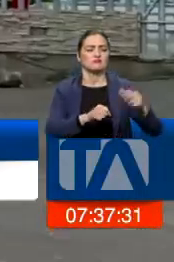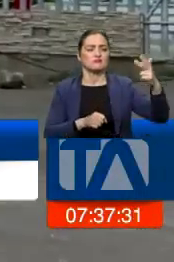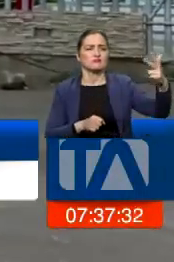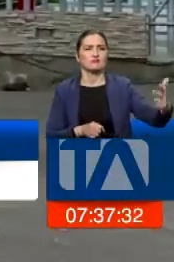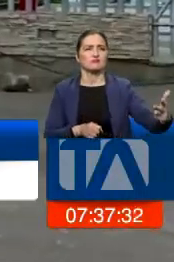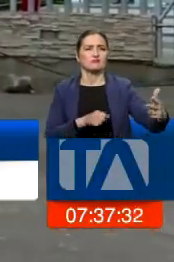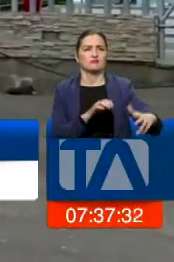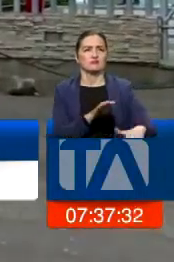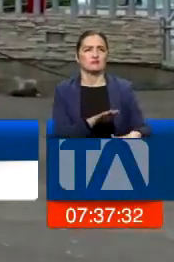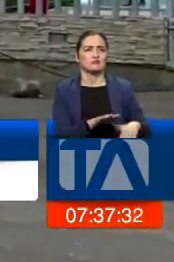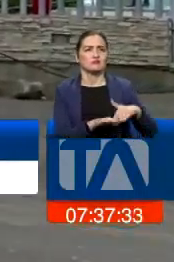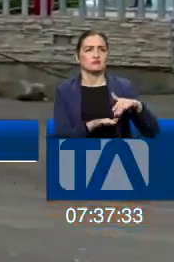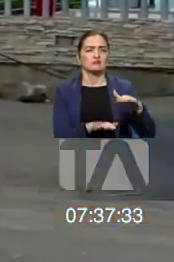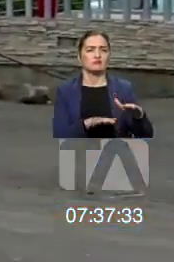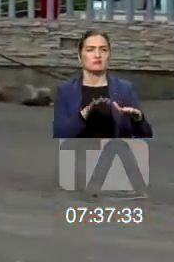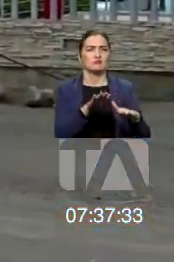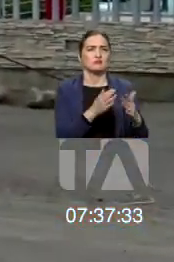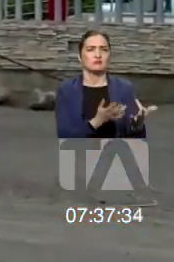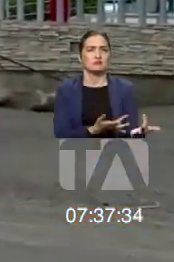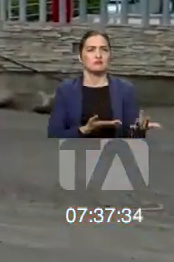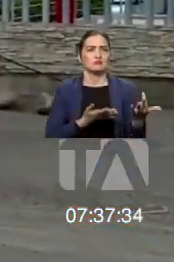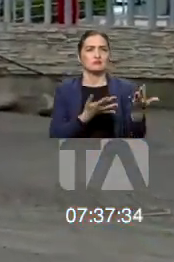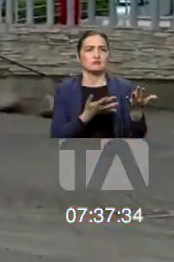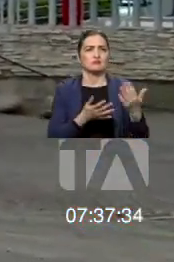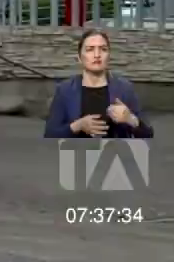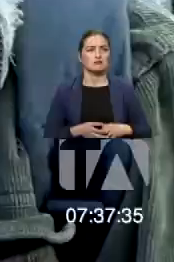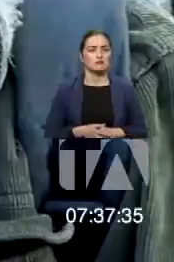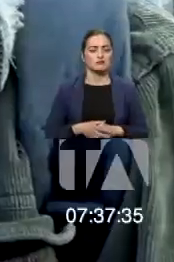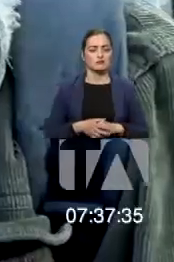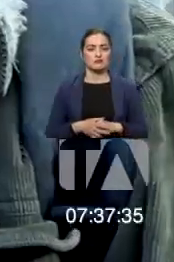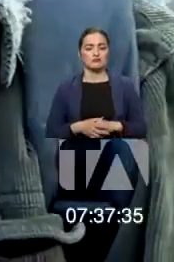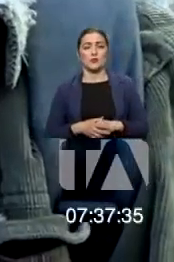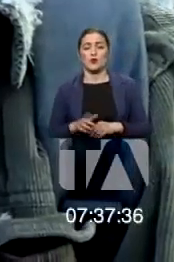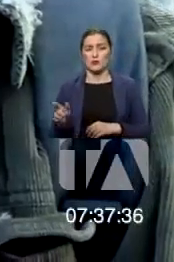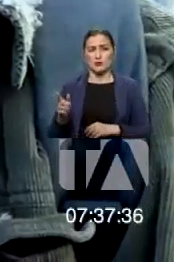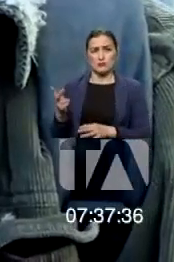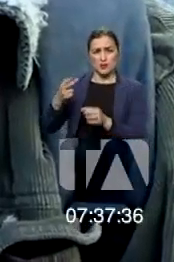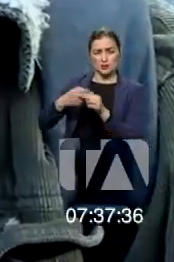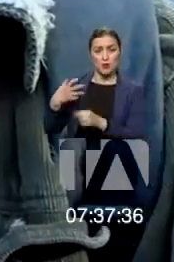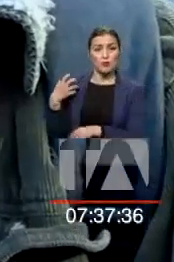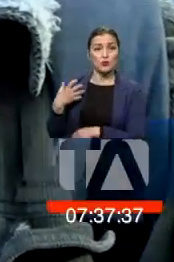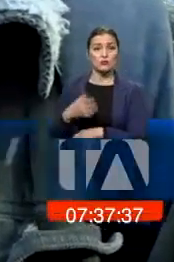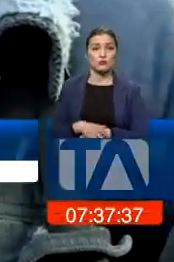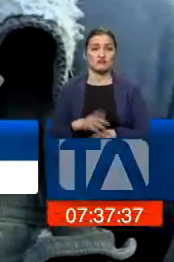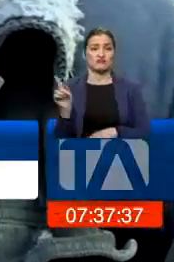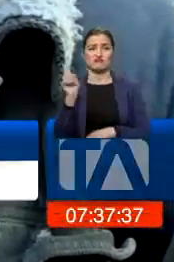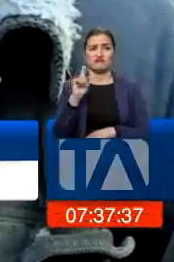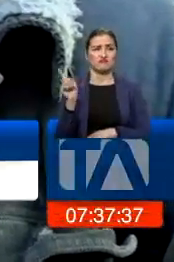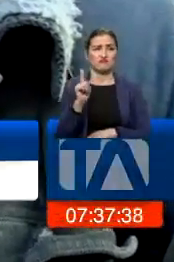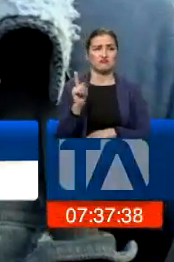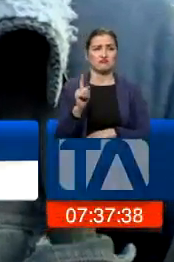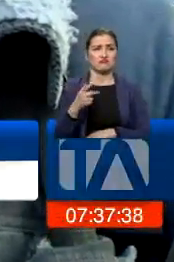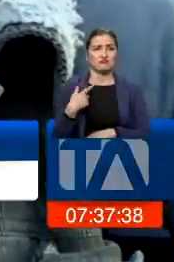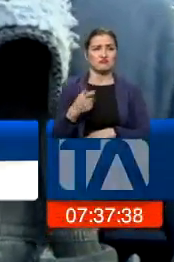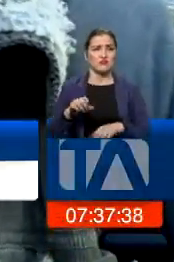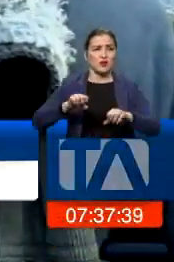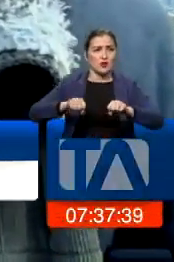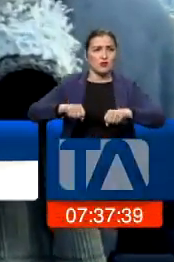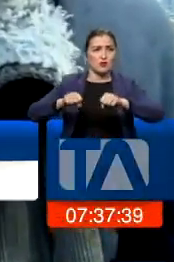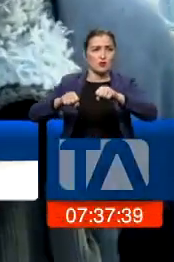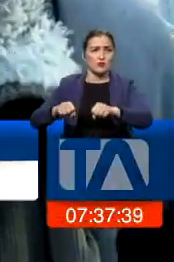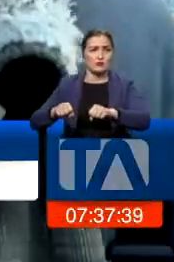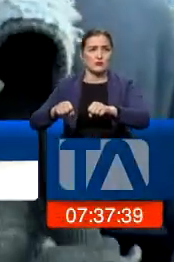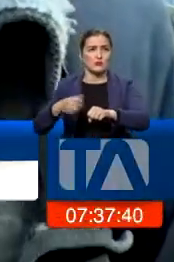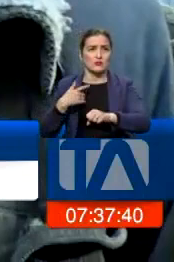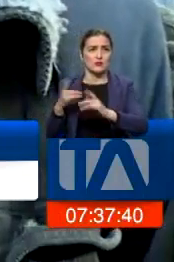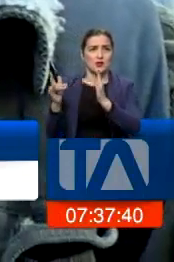estado caminando en la vía esperándome. ¿Ustedes desmienten que él estuvo en la protesta? No, él no estaba, él vino a dejarme a mí. Yo vengo a hacerle levantar de